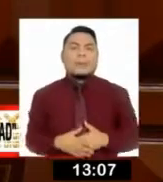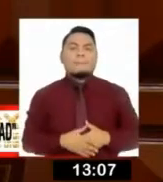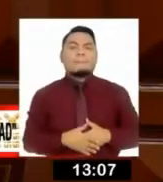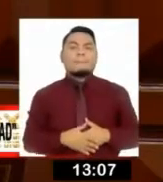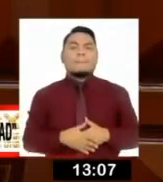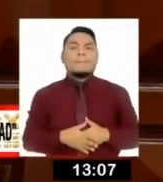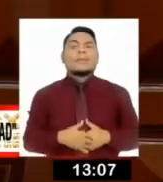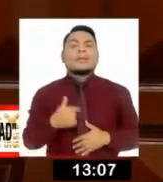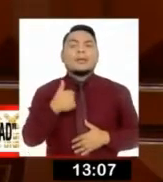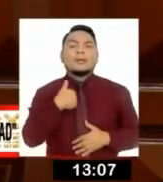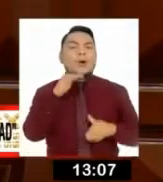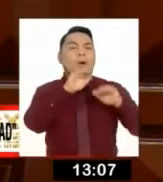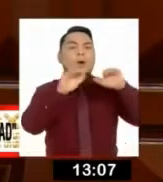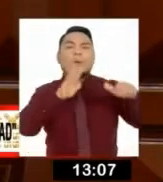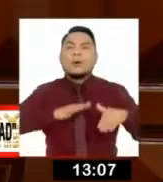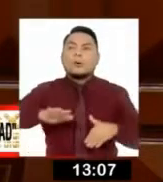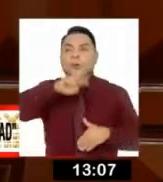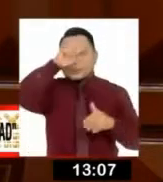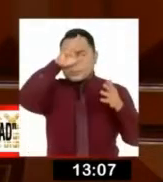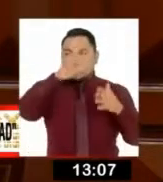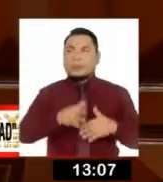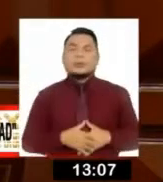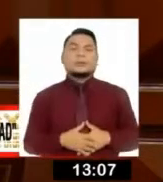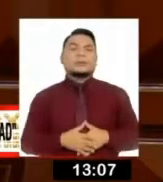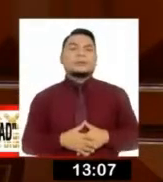Convoco a todos los peruanos,